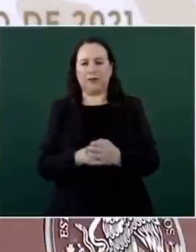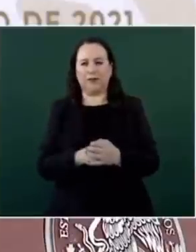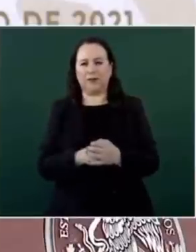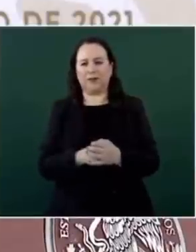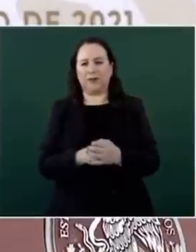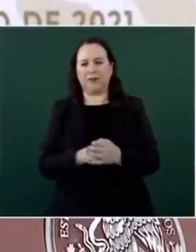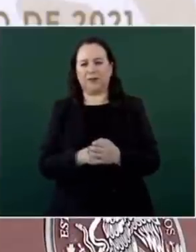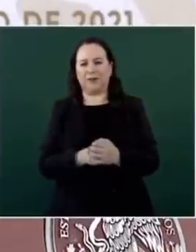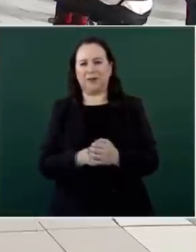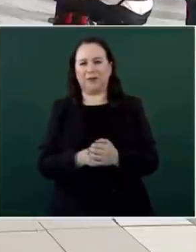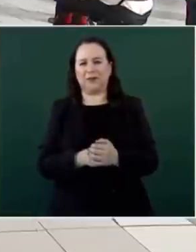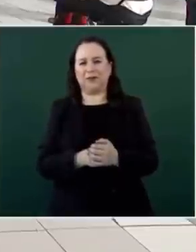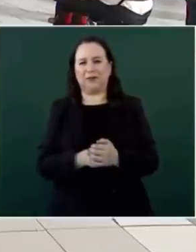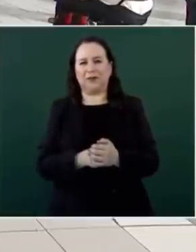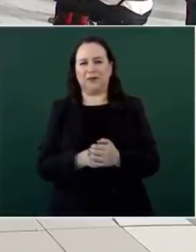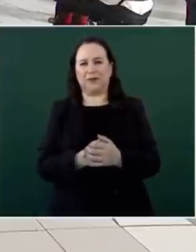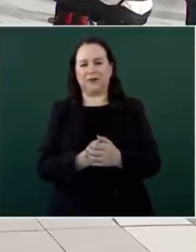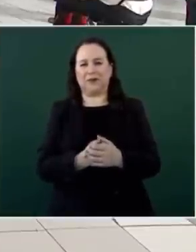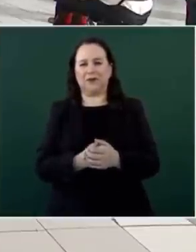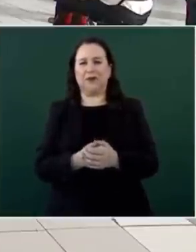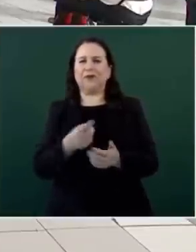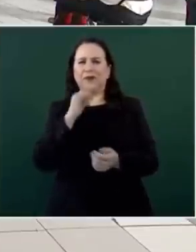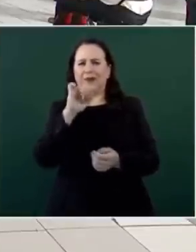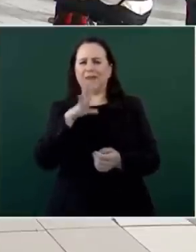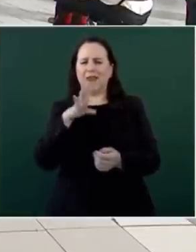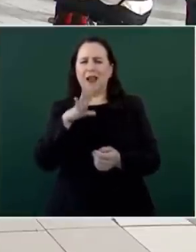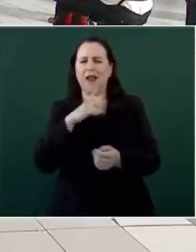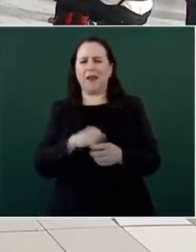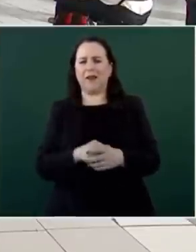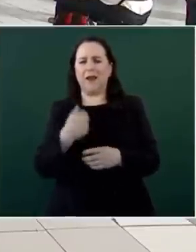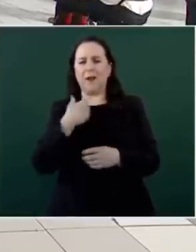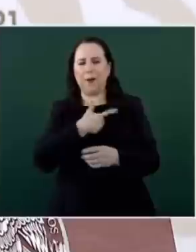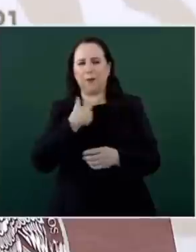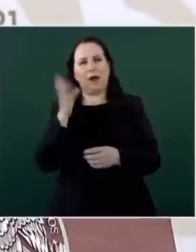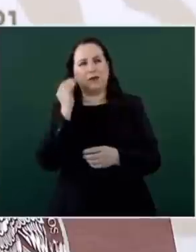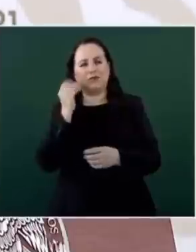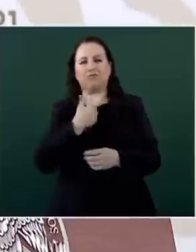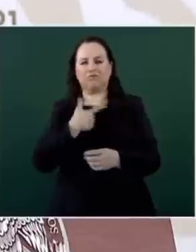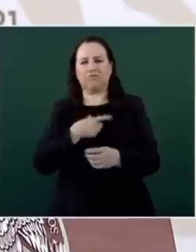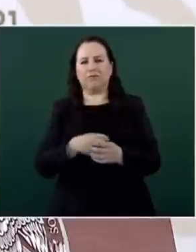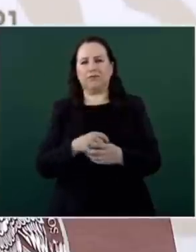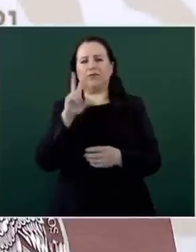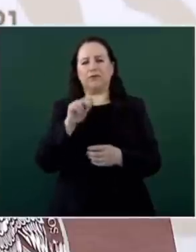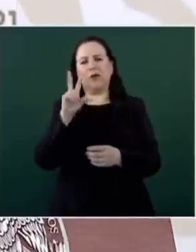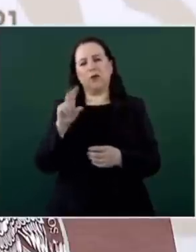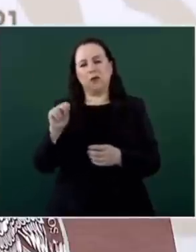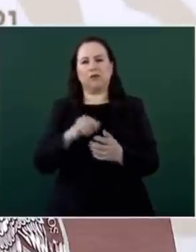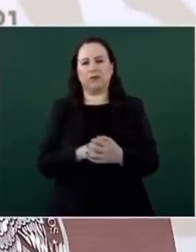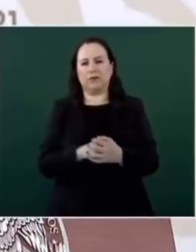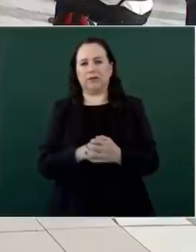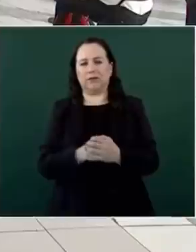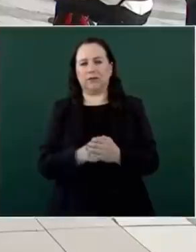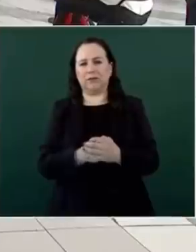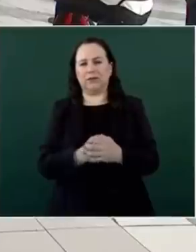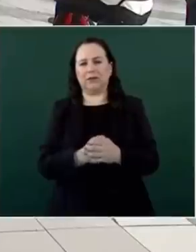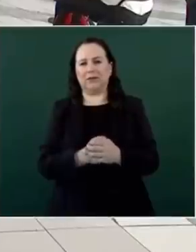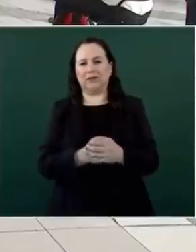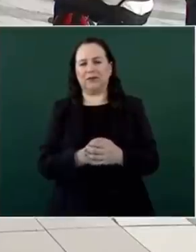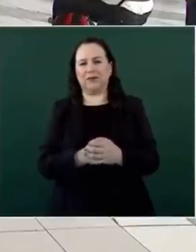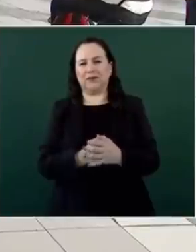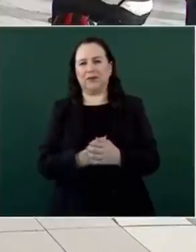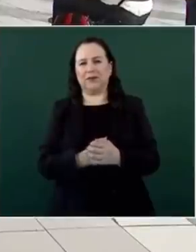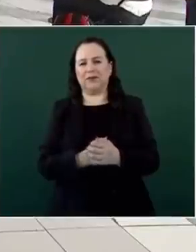No, no, no, una, que es, que me gustaba mucho, me gusta mucho. No, no, no, que la canta con